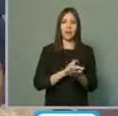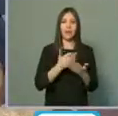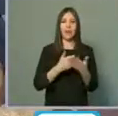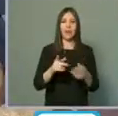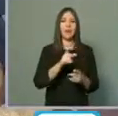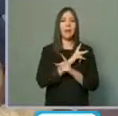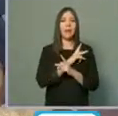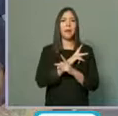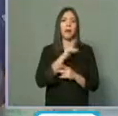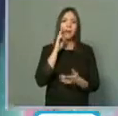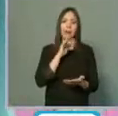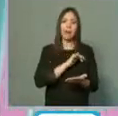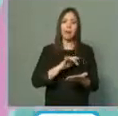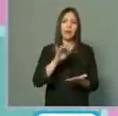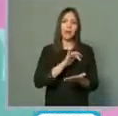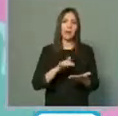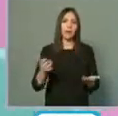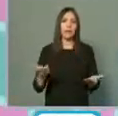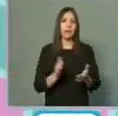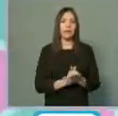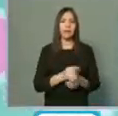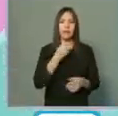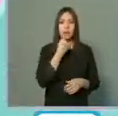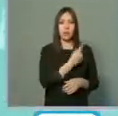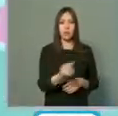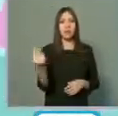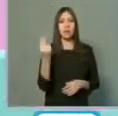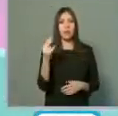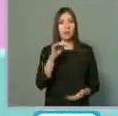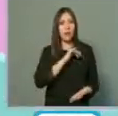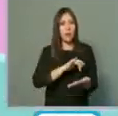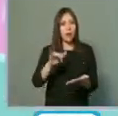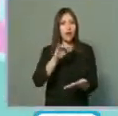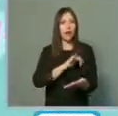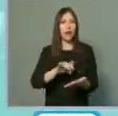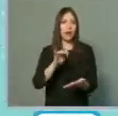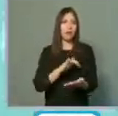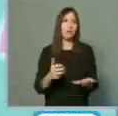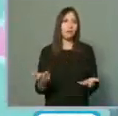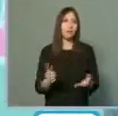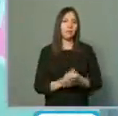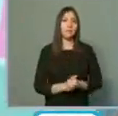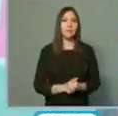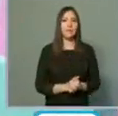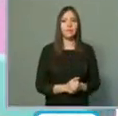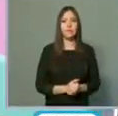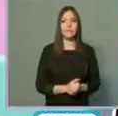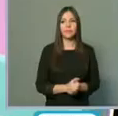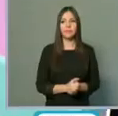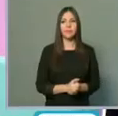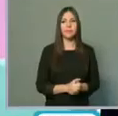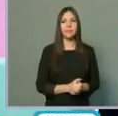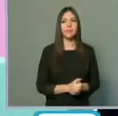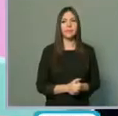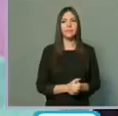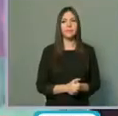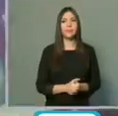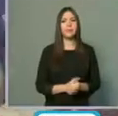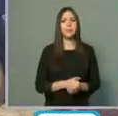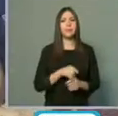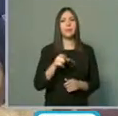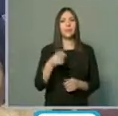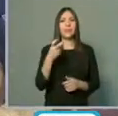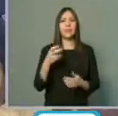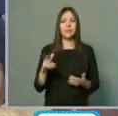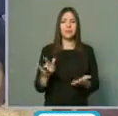vacaciones lean. ¿Cuántas veces hemos dicho aquí que los chavos tienen que leer, no? Sí. Claro. Que una aparatejo de estos